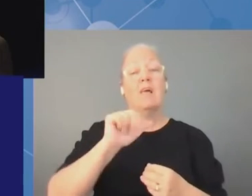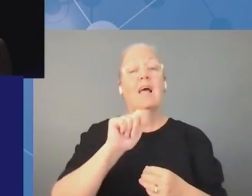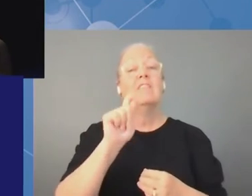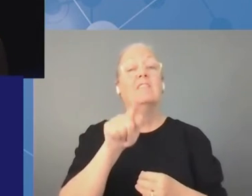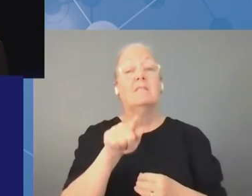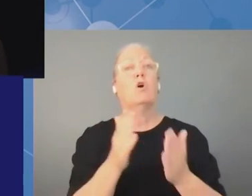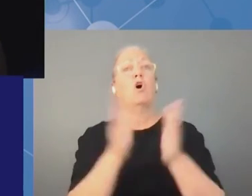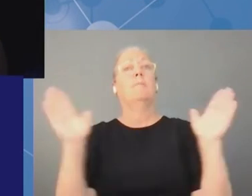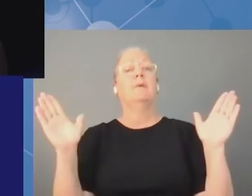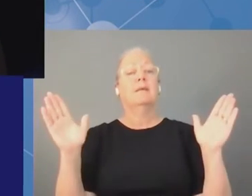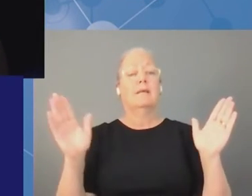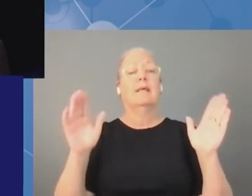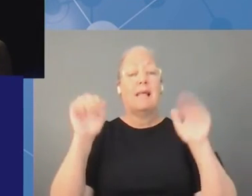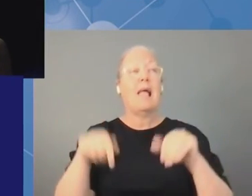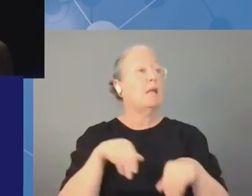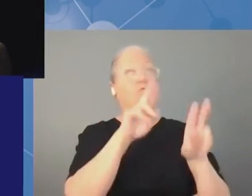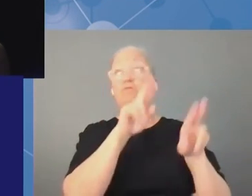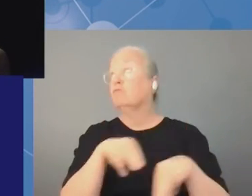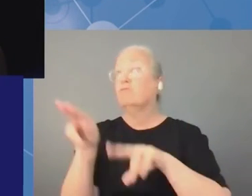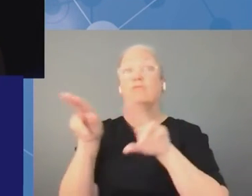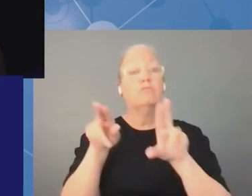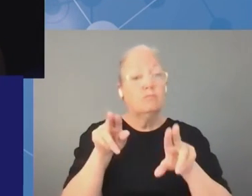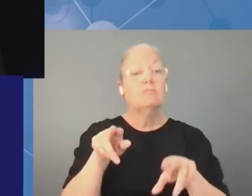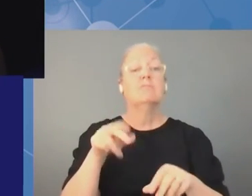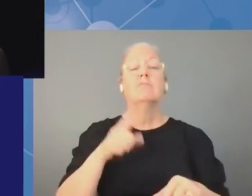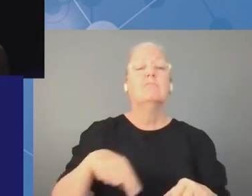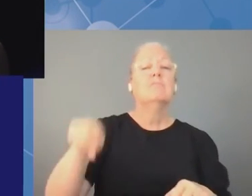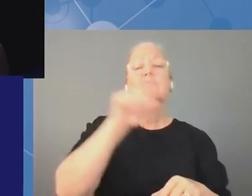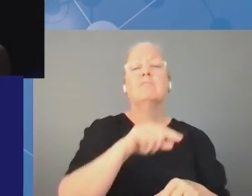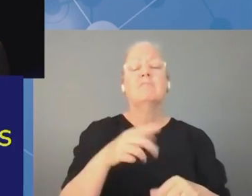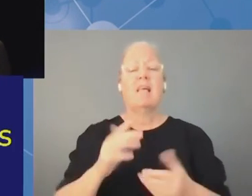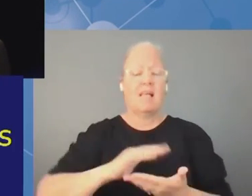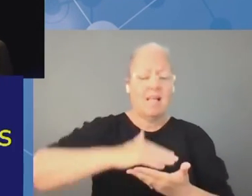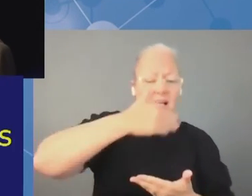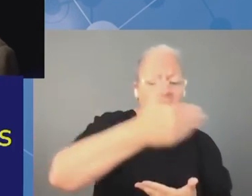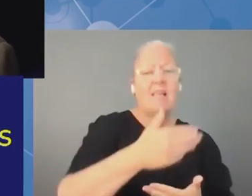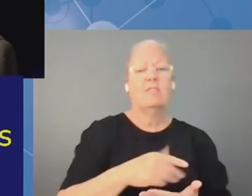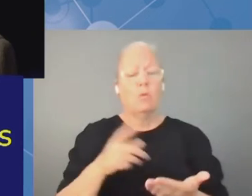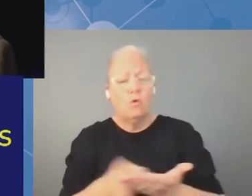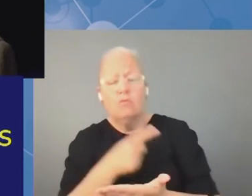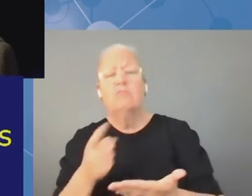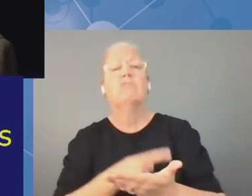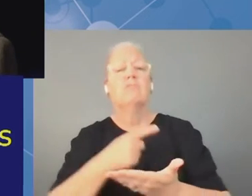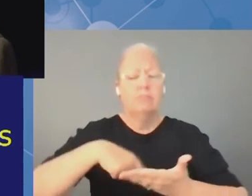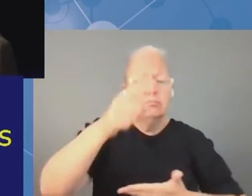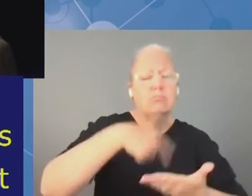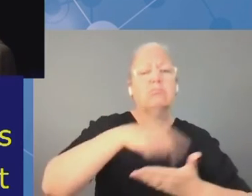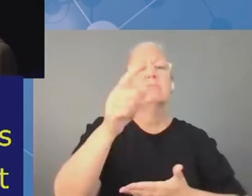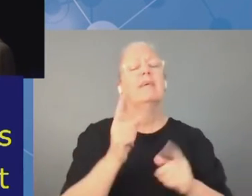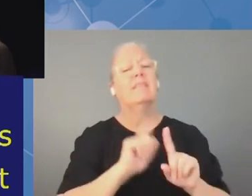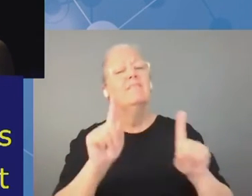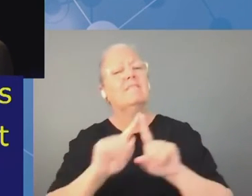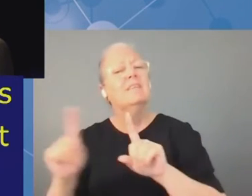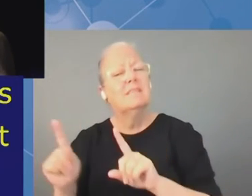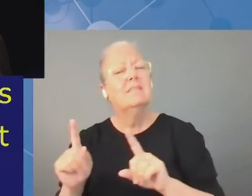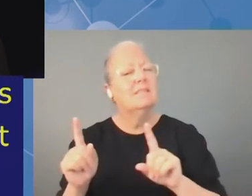y deberíamos también aprovechar de plataformas open source y no necesariamente de plataformas